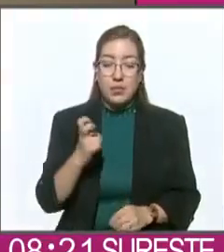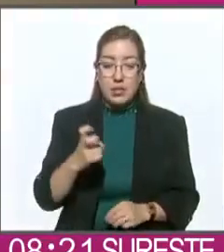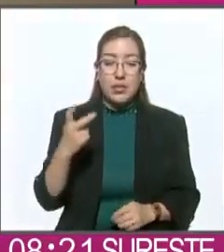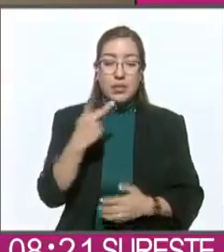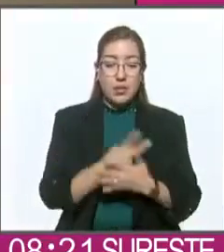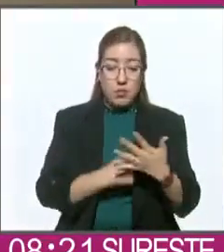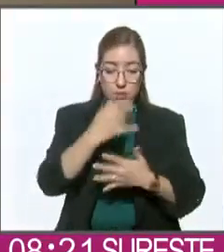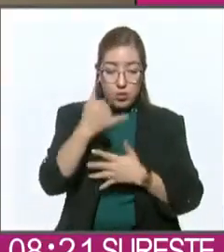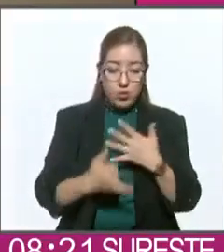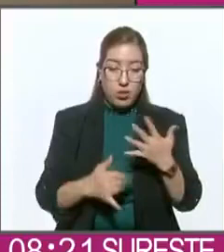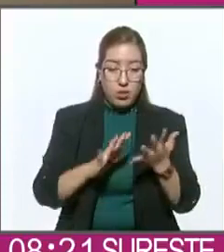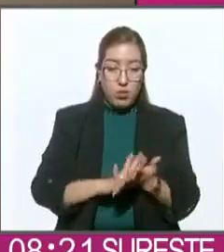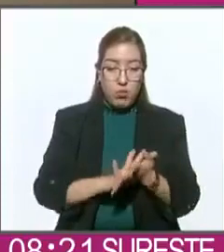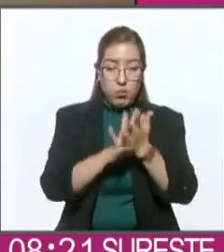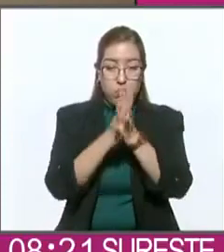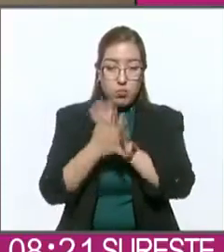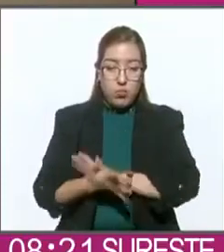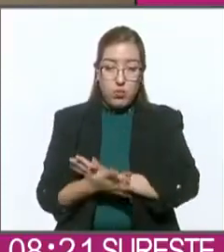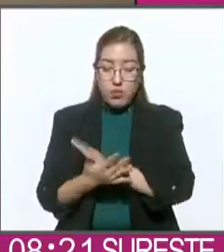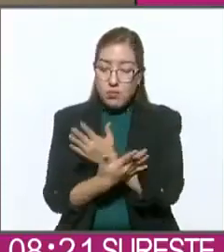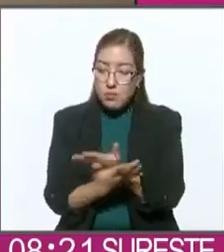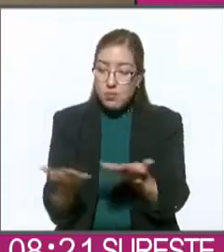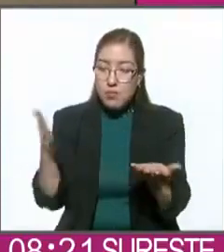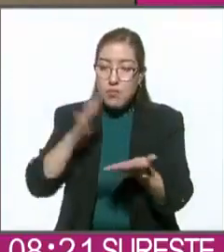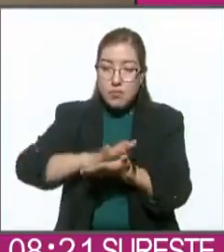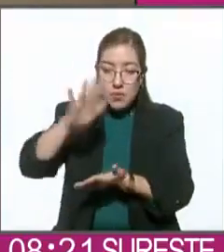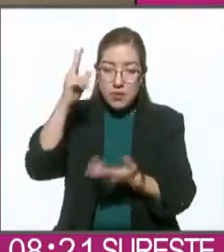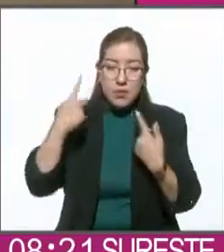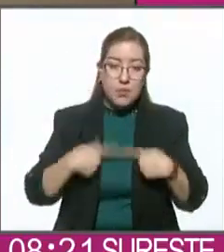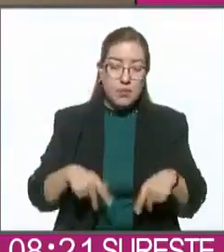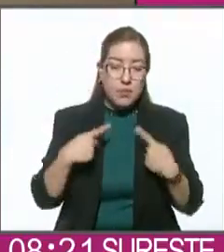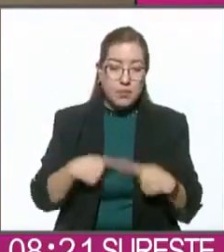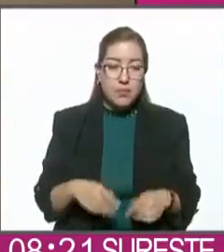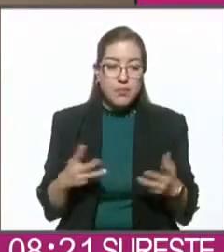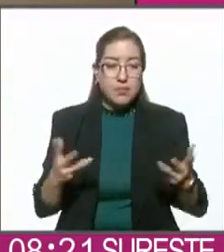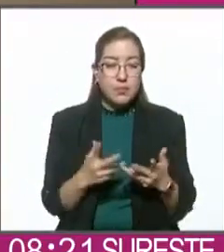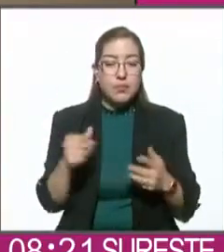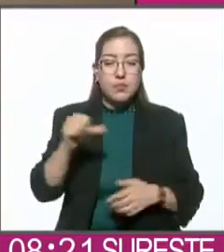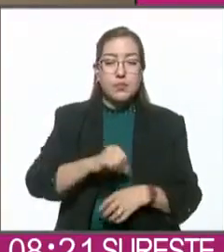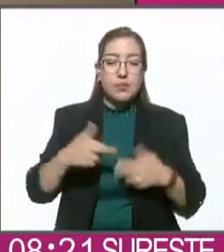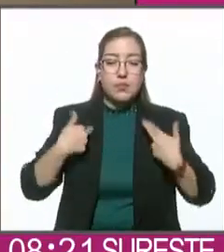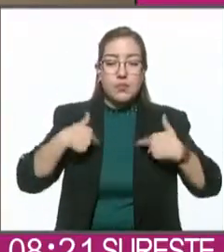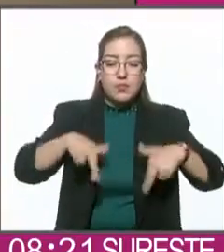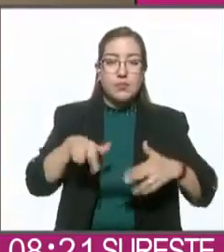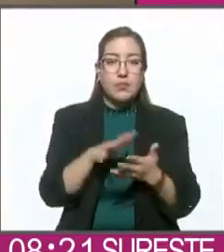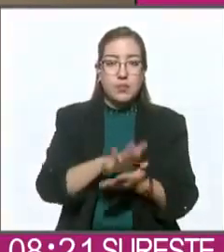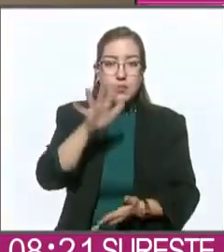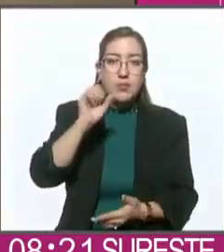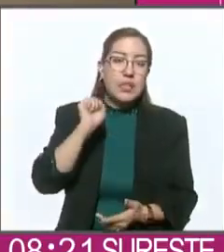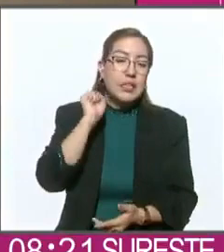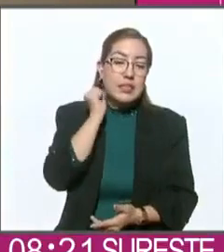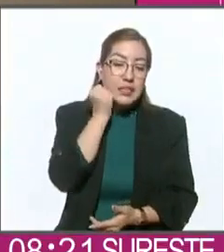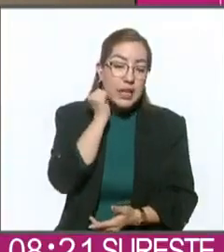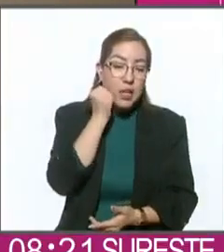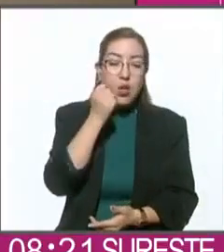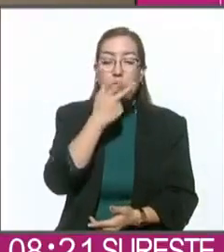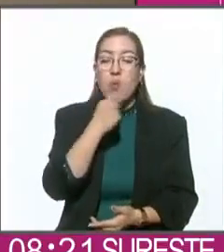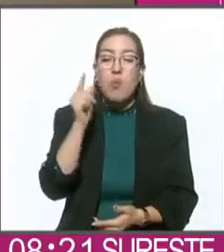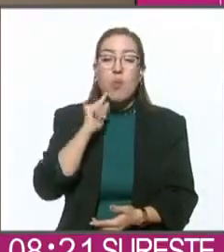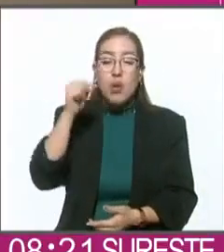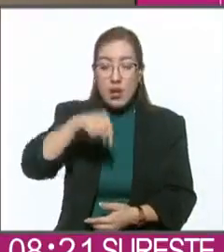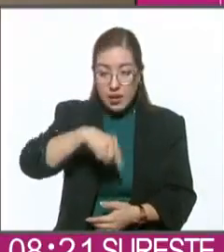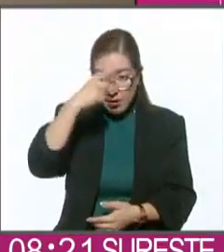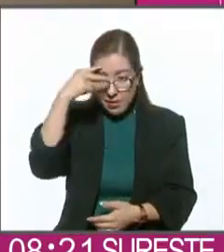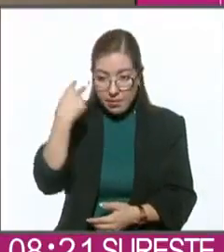de transformación que por voluntad popular hoy representa la mayoría de senadores y de senadoras en nuestro